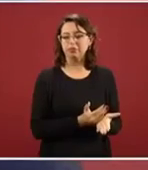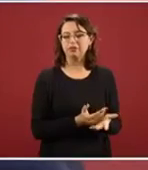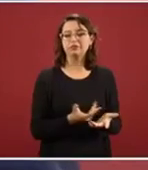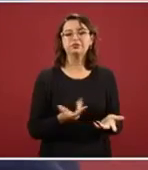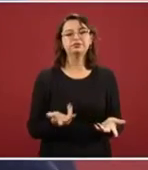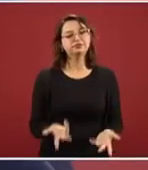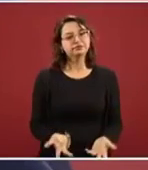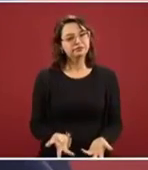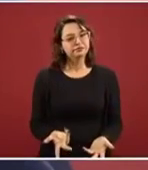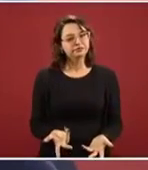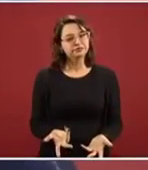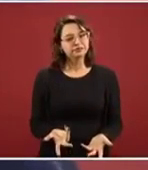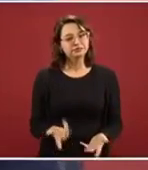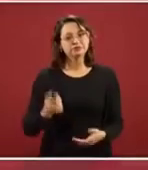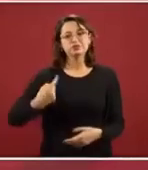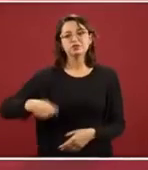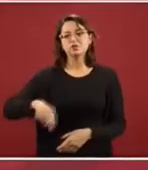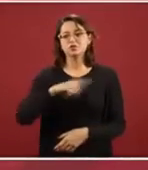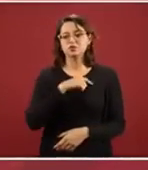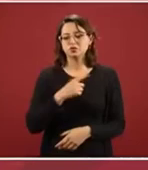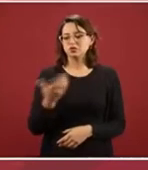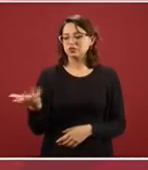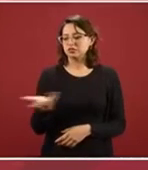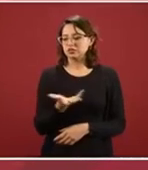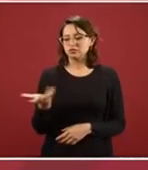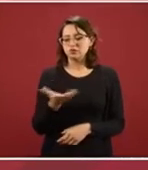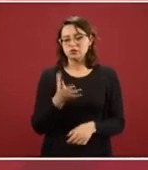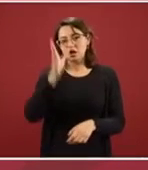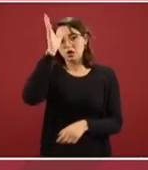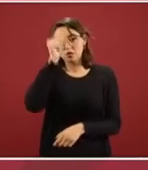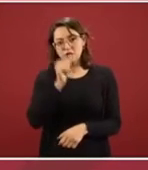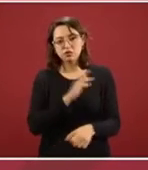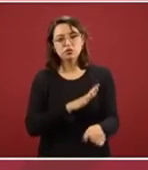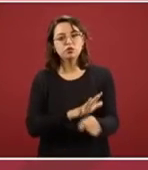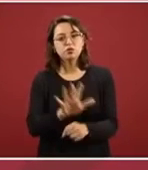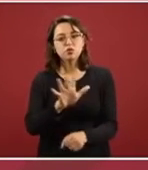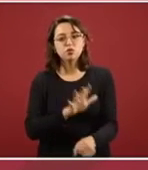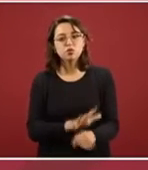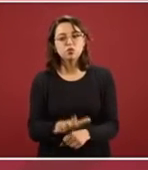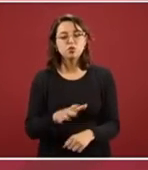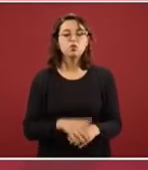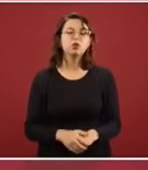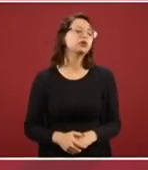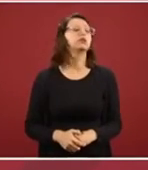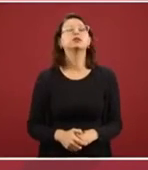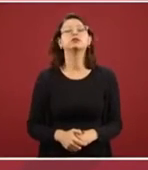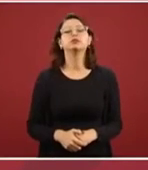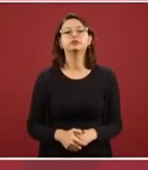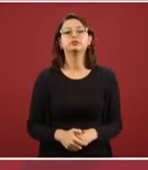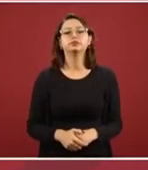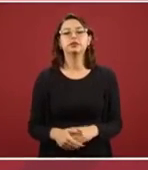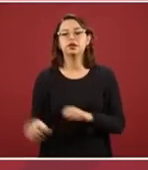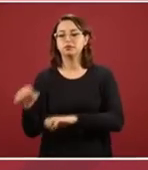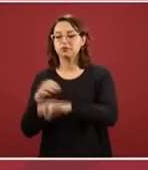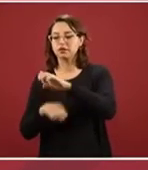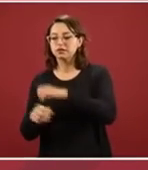Entonces, ¿qué hicimos? ¿Cuál es el acuerdo con el sector privado?